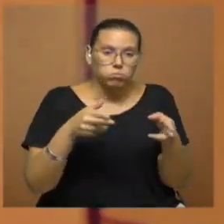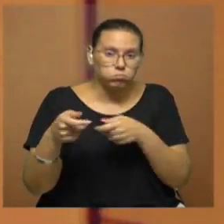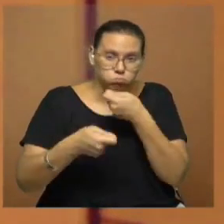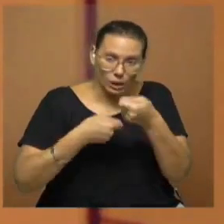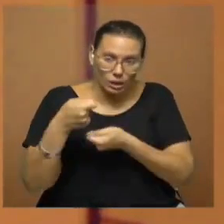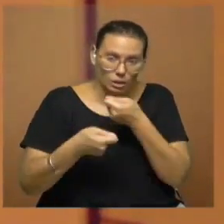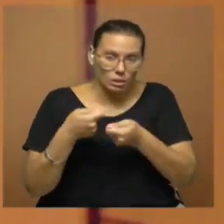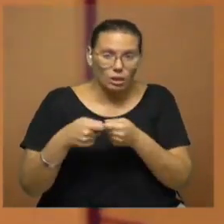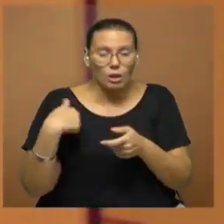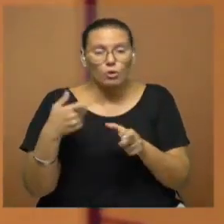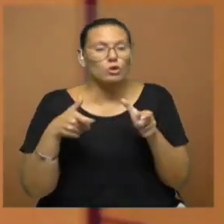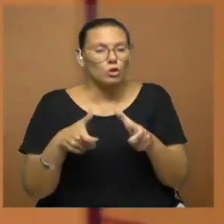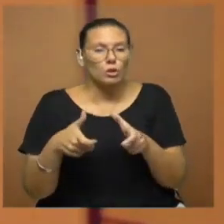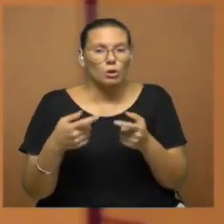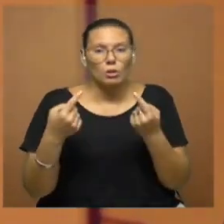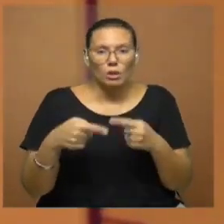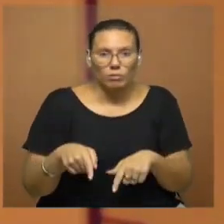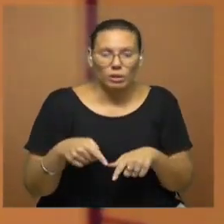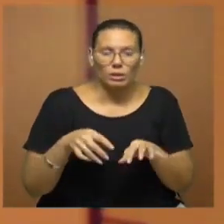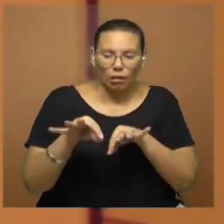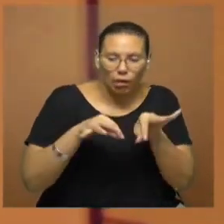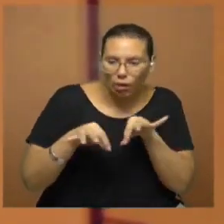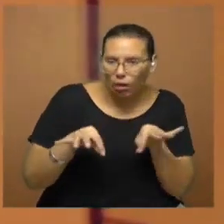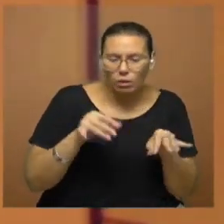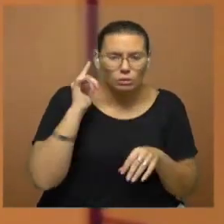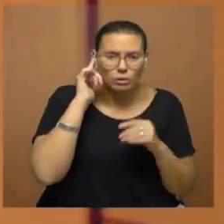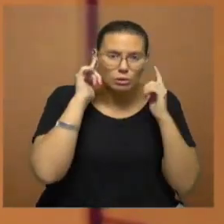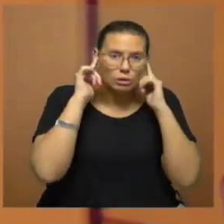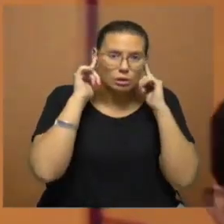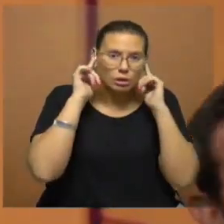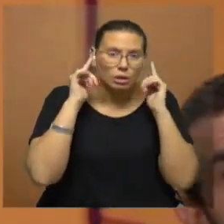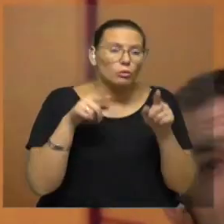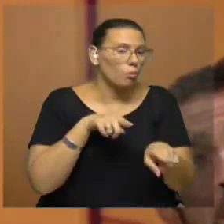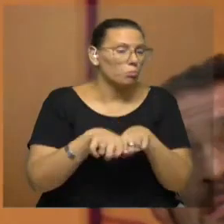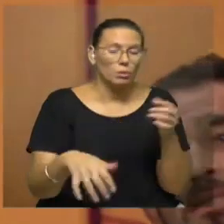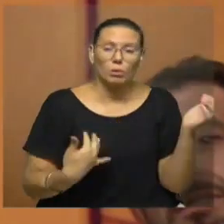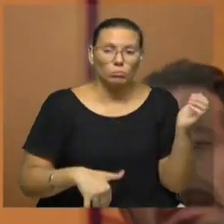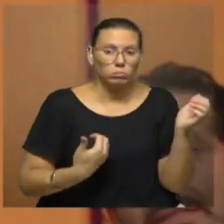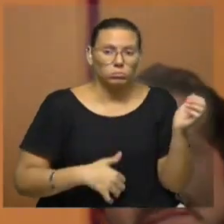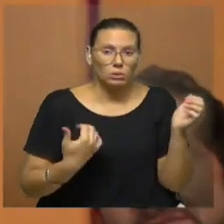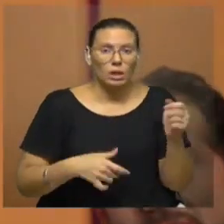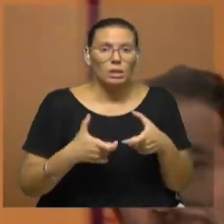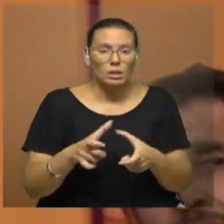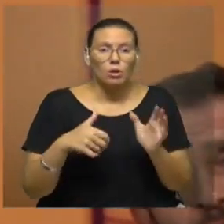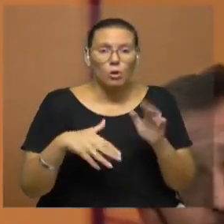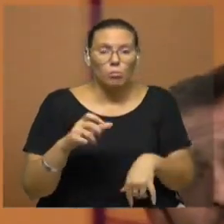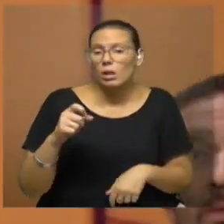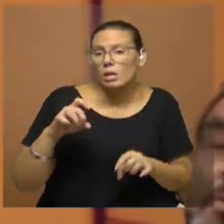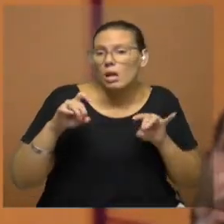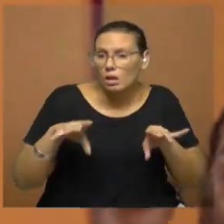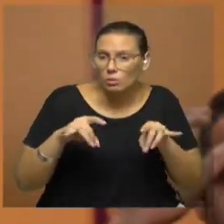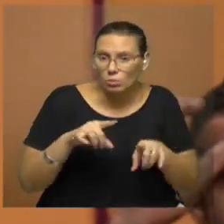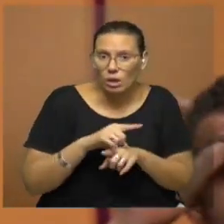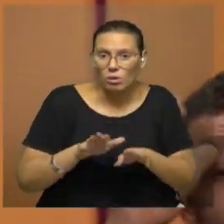editado como otros discos que se edita todo a metrónomo, todo. Se dejó el toque en vivo. Es el disco más orgánico, no se